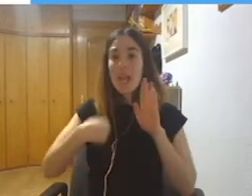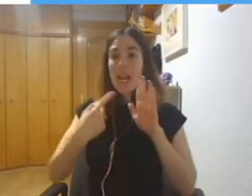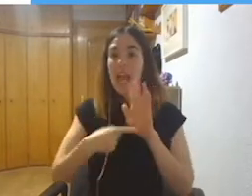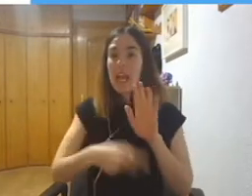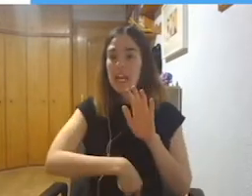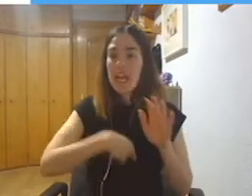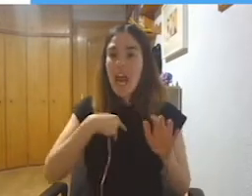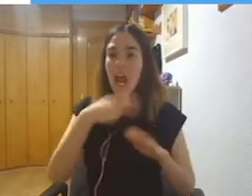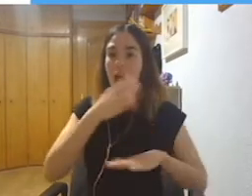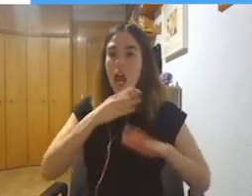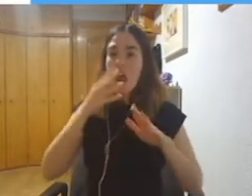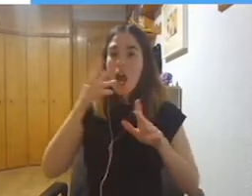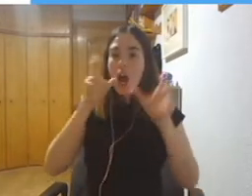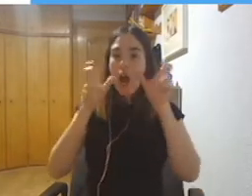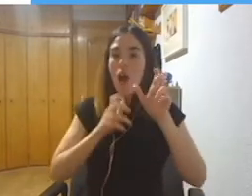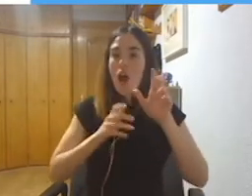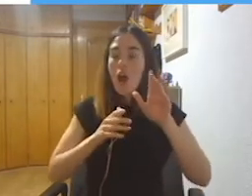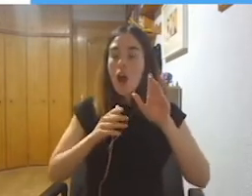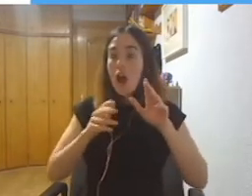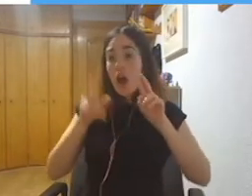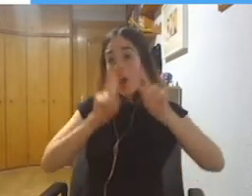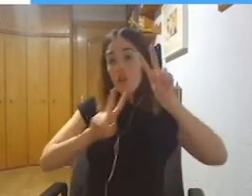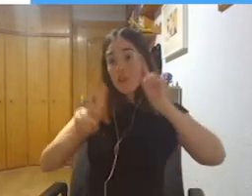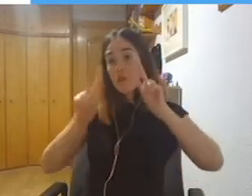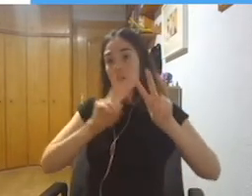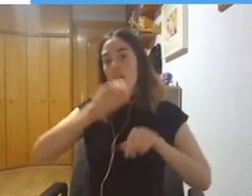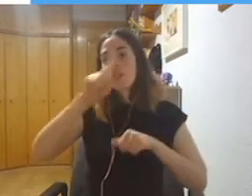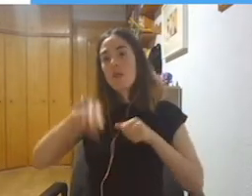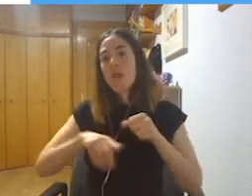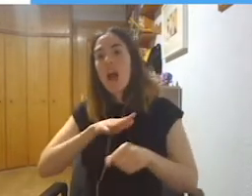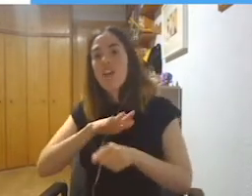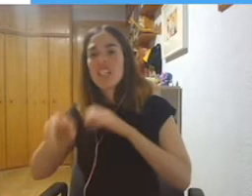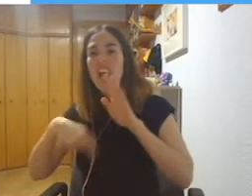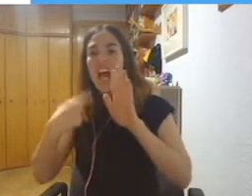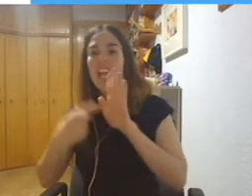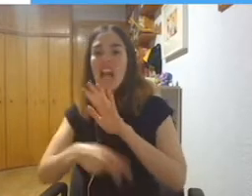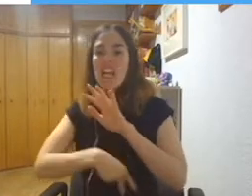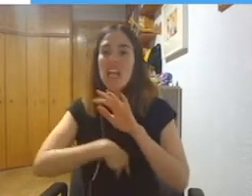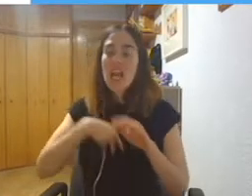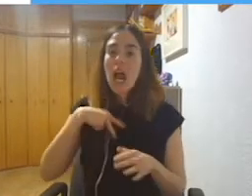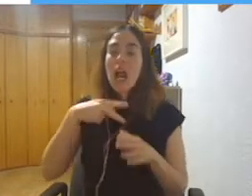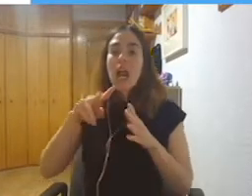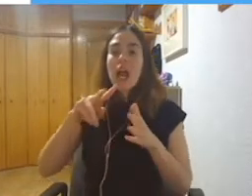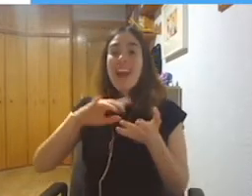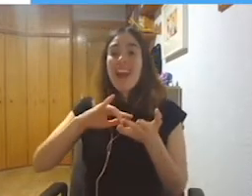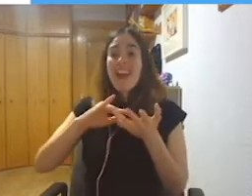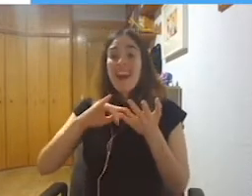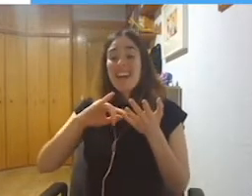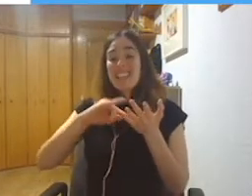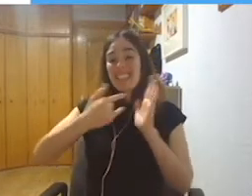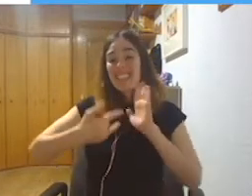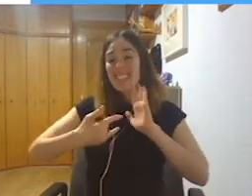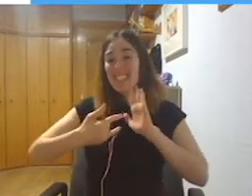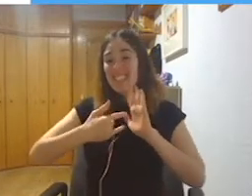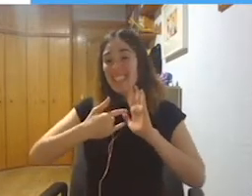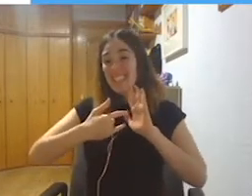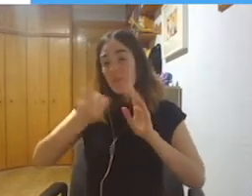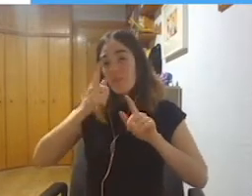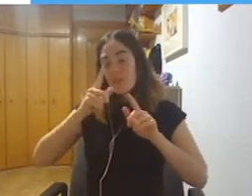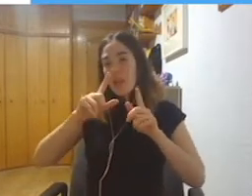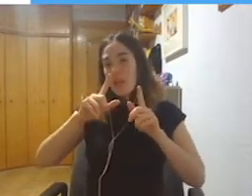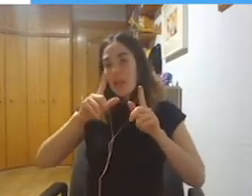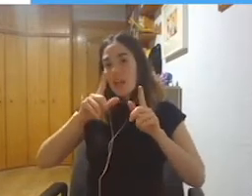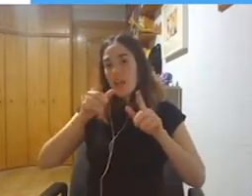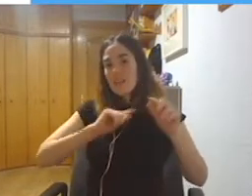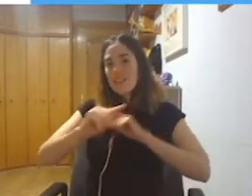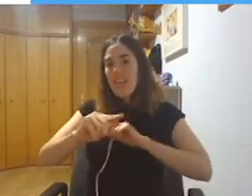pues tuvo su calado en la Ley General de las Telecomunicaciones, y bueno, en la última